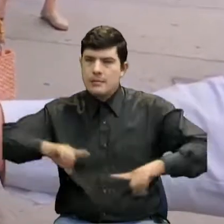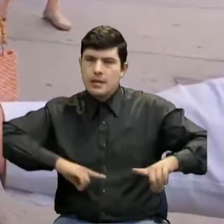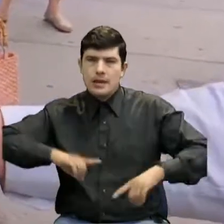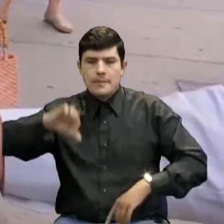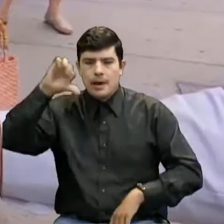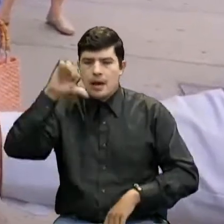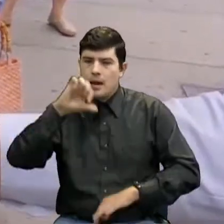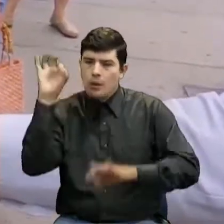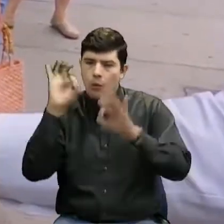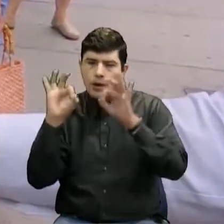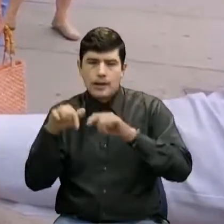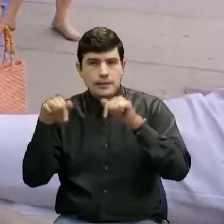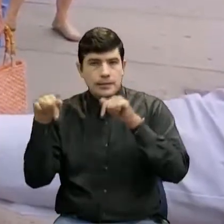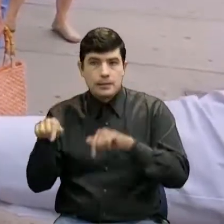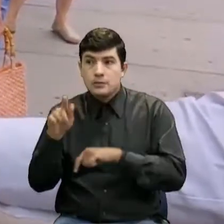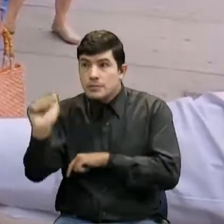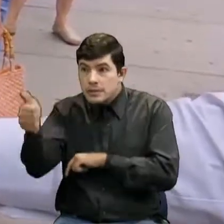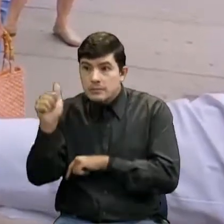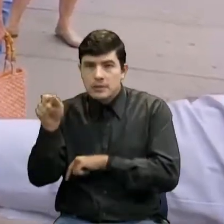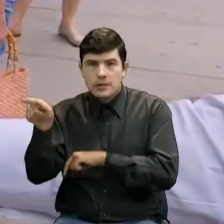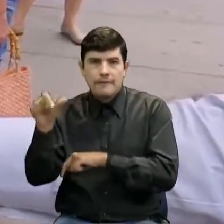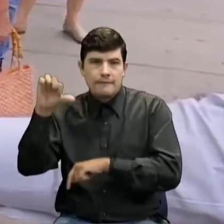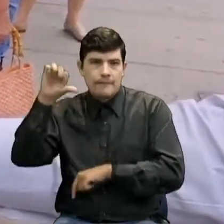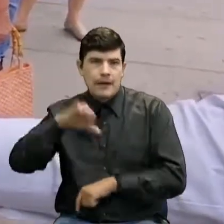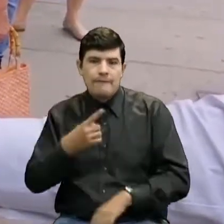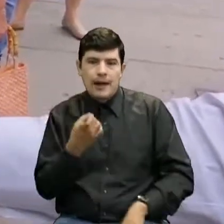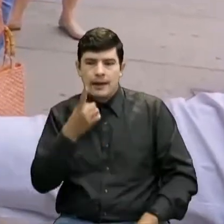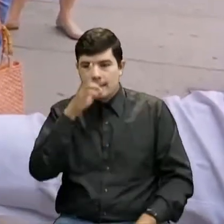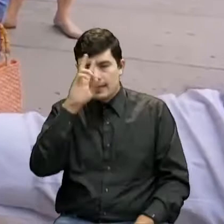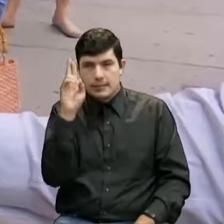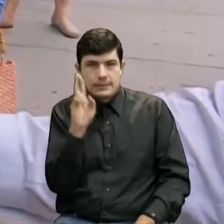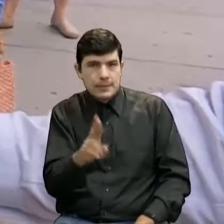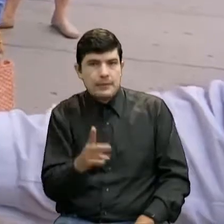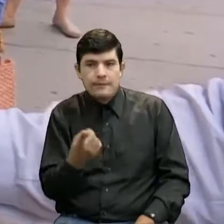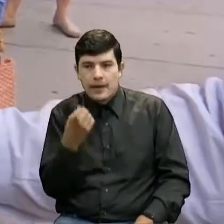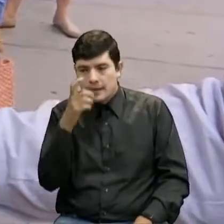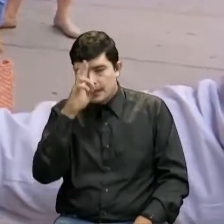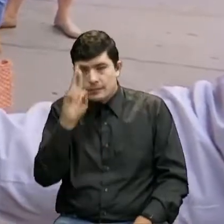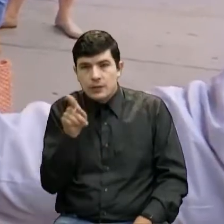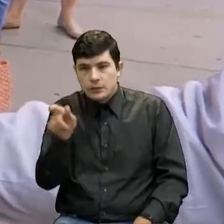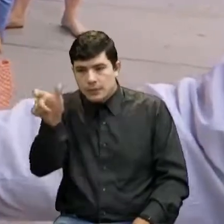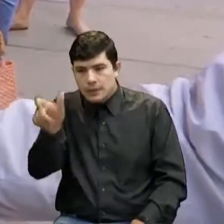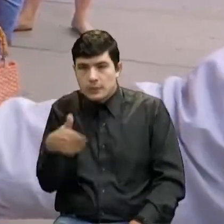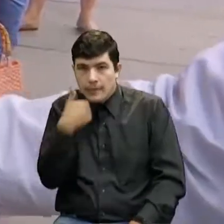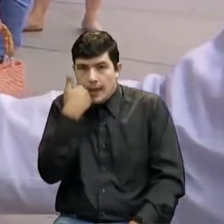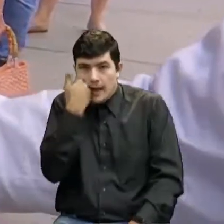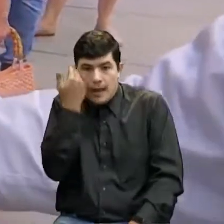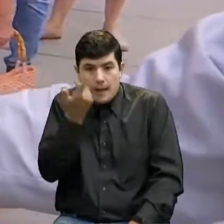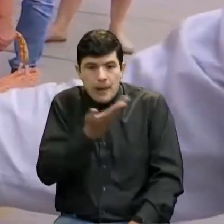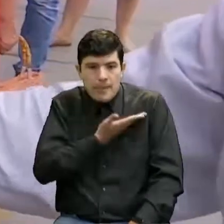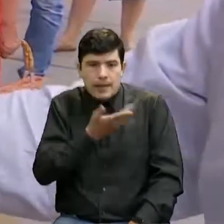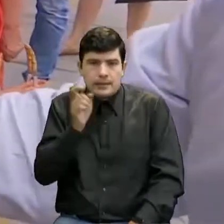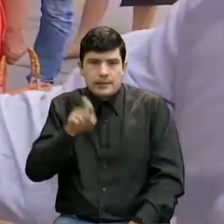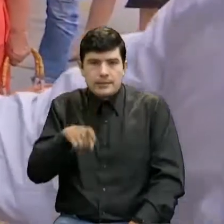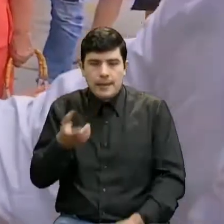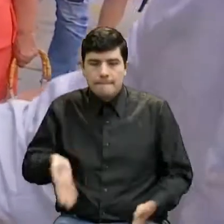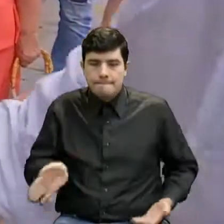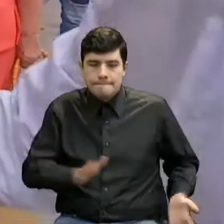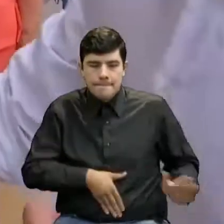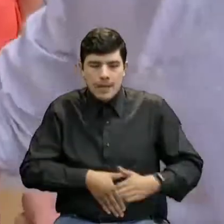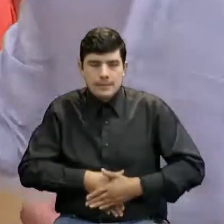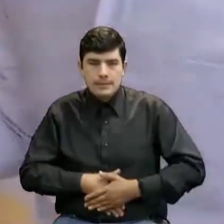acá mismo entonces una falta de respeto porque es una persona mayor vea que necesitan los pañales